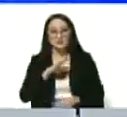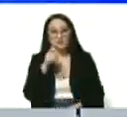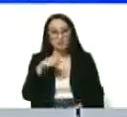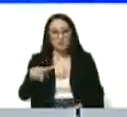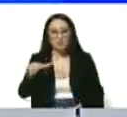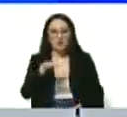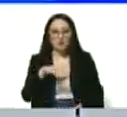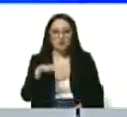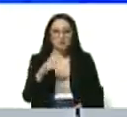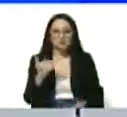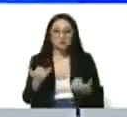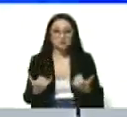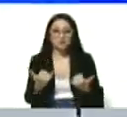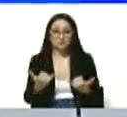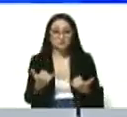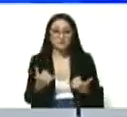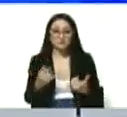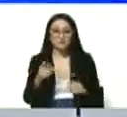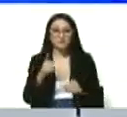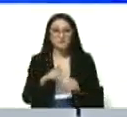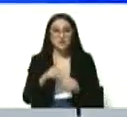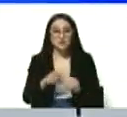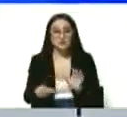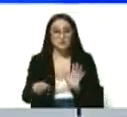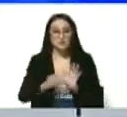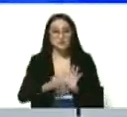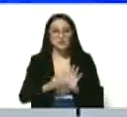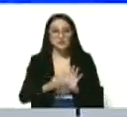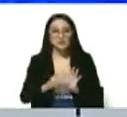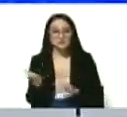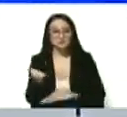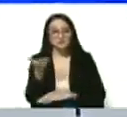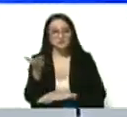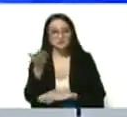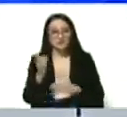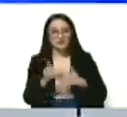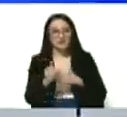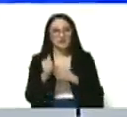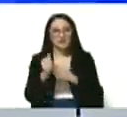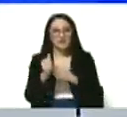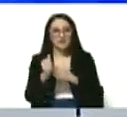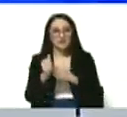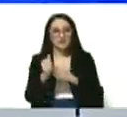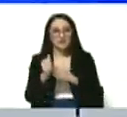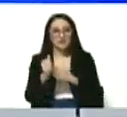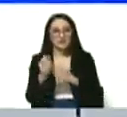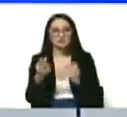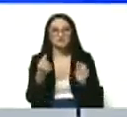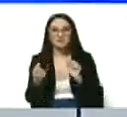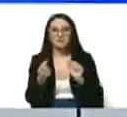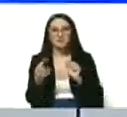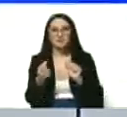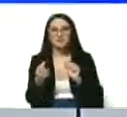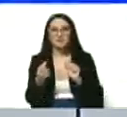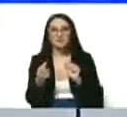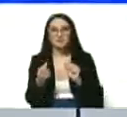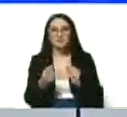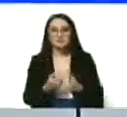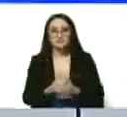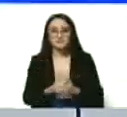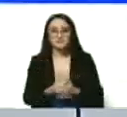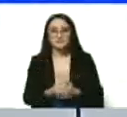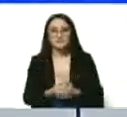pueblos. He aquí donde la OPEP, de nuevo, debe realzar su liderazgo en ahora este debate aún pendiente el Aizamí,